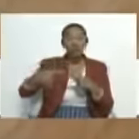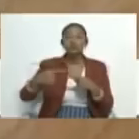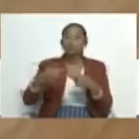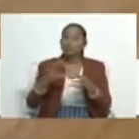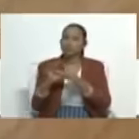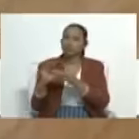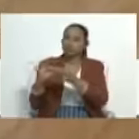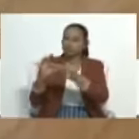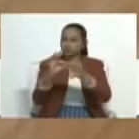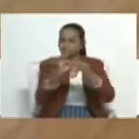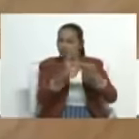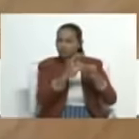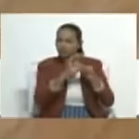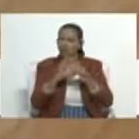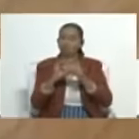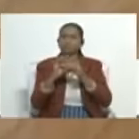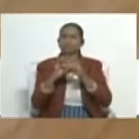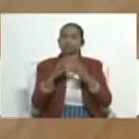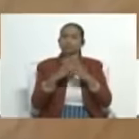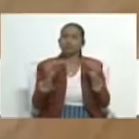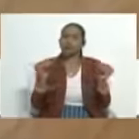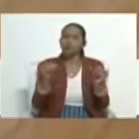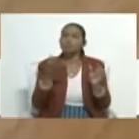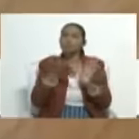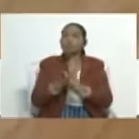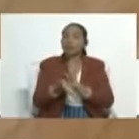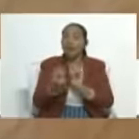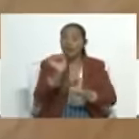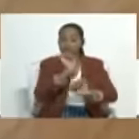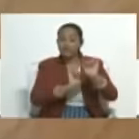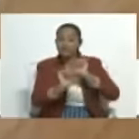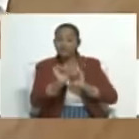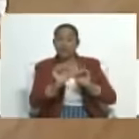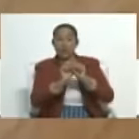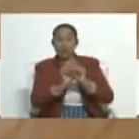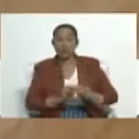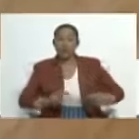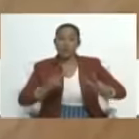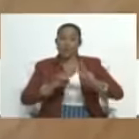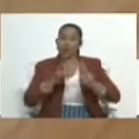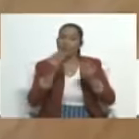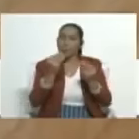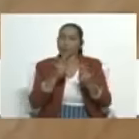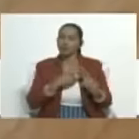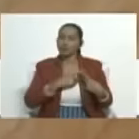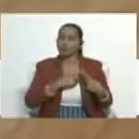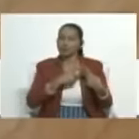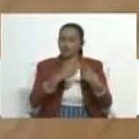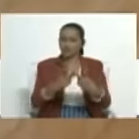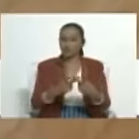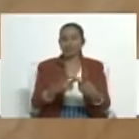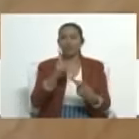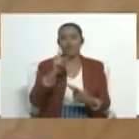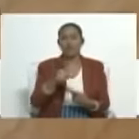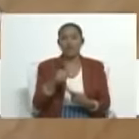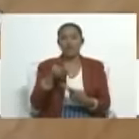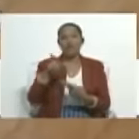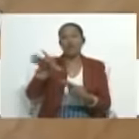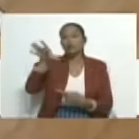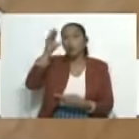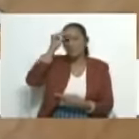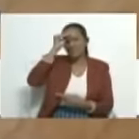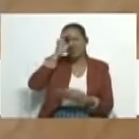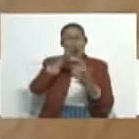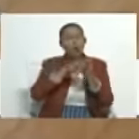gran cuerpo nacional para defender esos grandes valores y las virtudes que heredamos de nuestros libertadores y